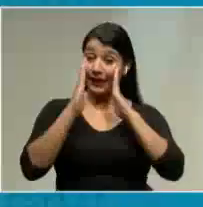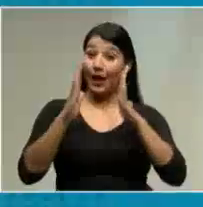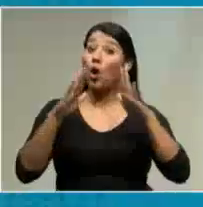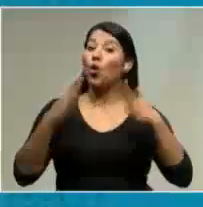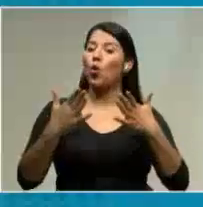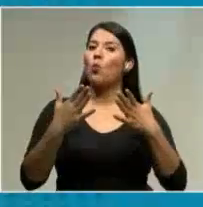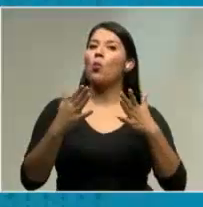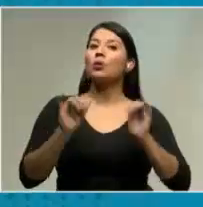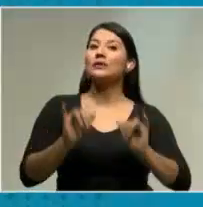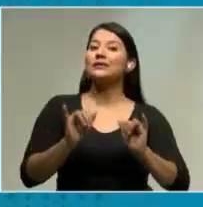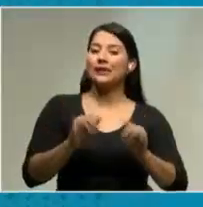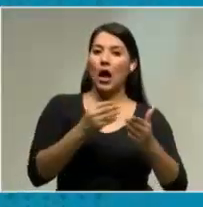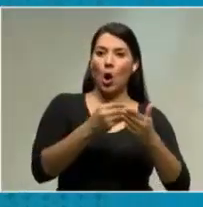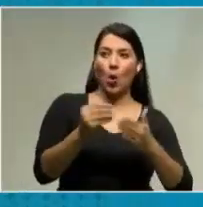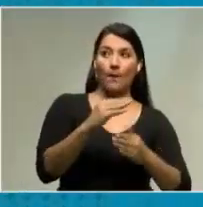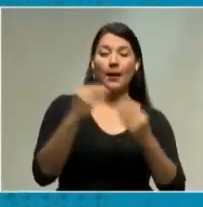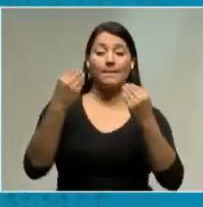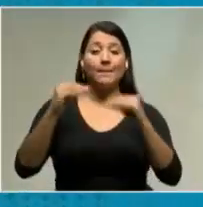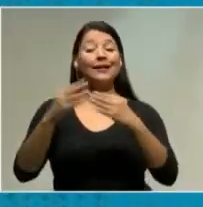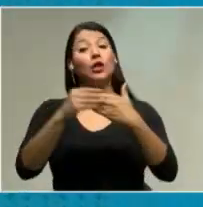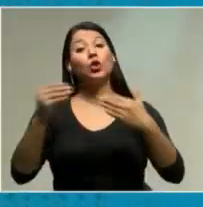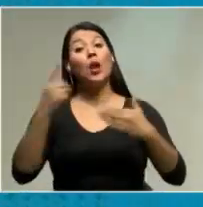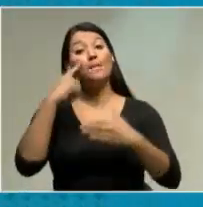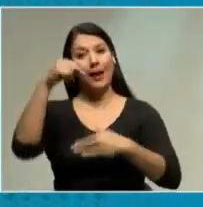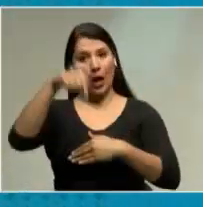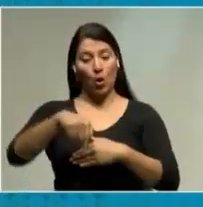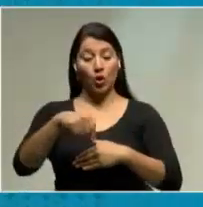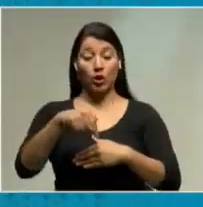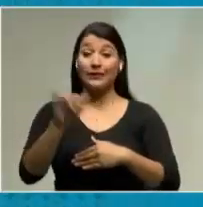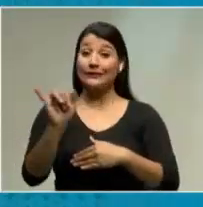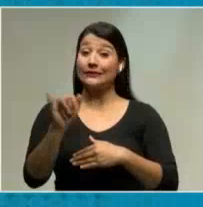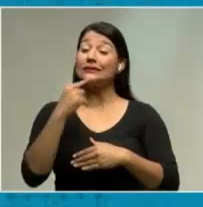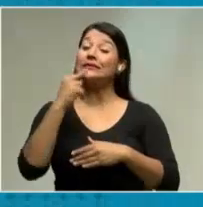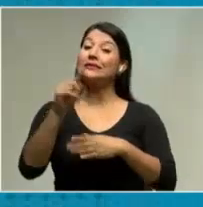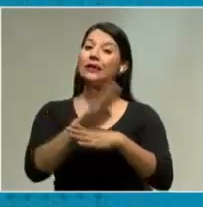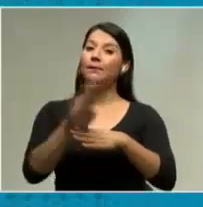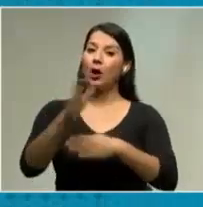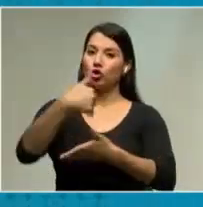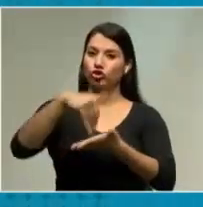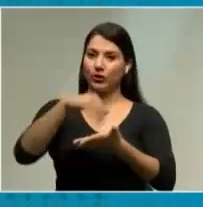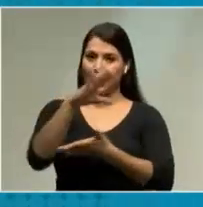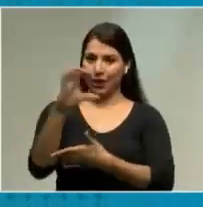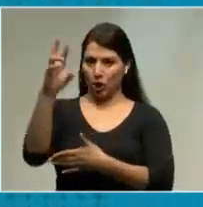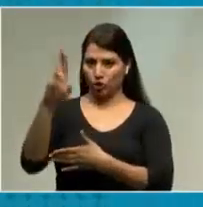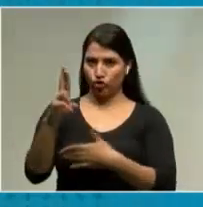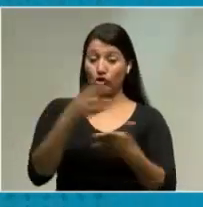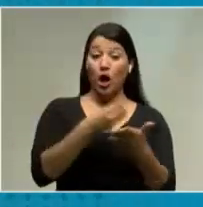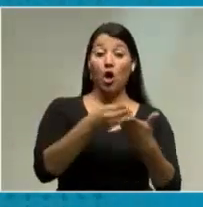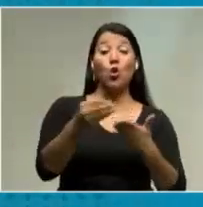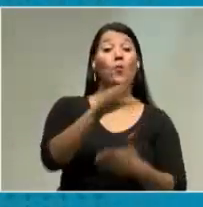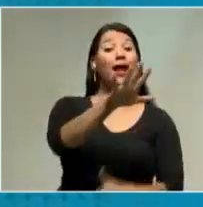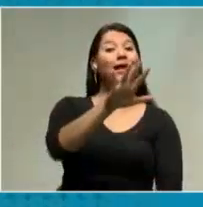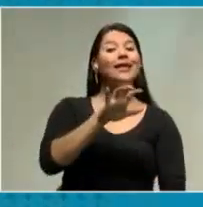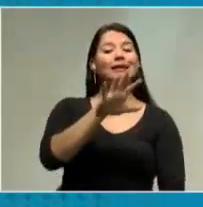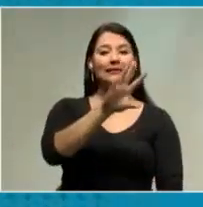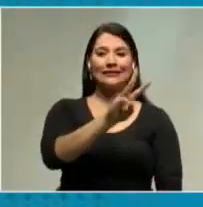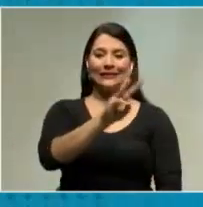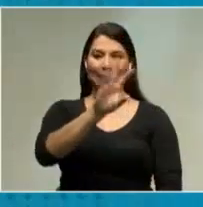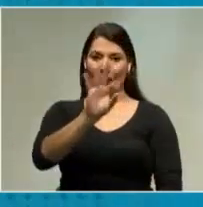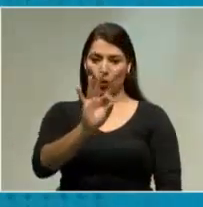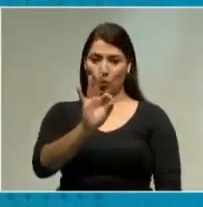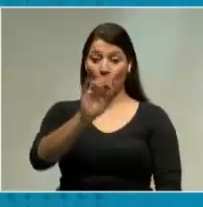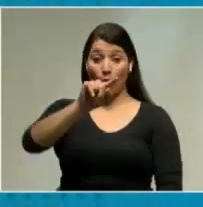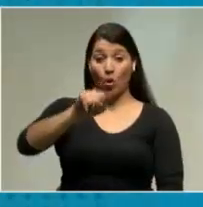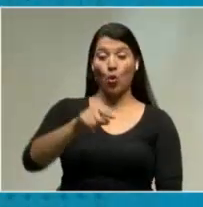se ubica la compra y venta del dólar para hoy, según el Banco Central de Costa Rica. La compra se cotiza en 569